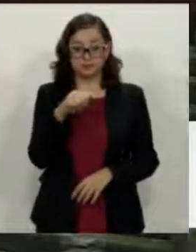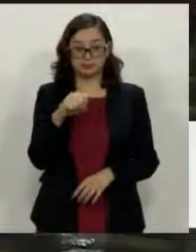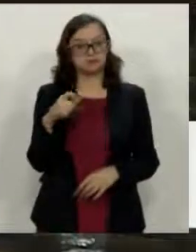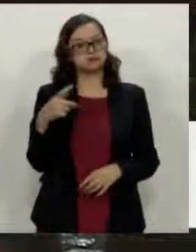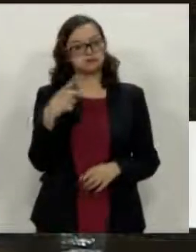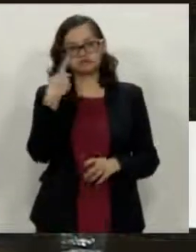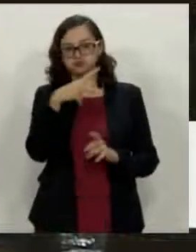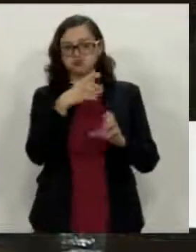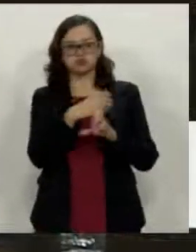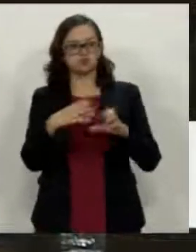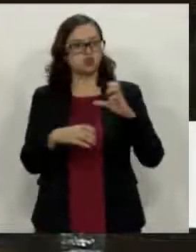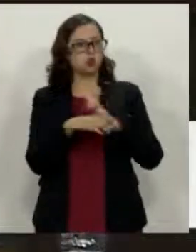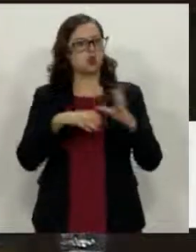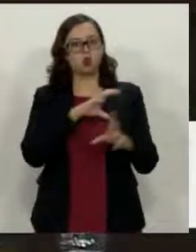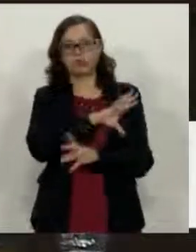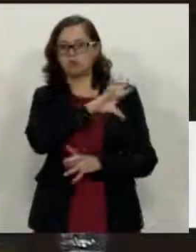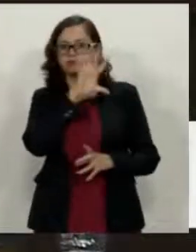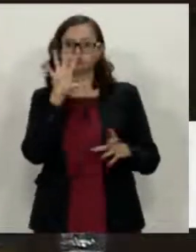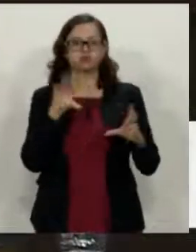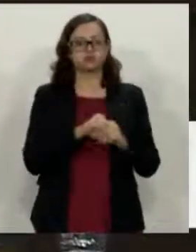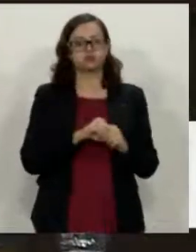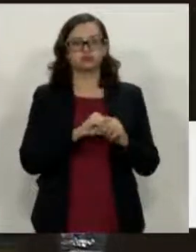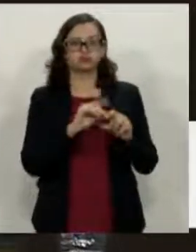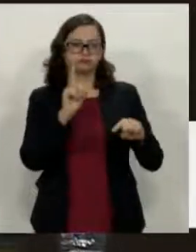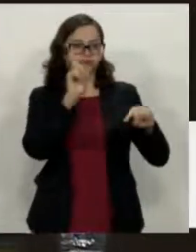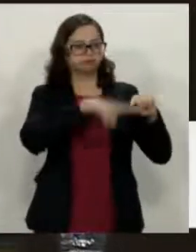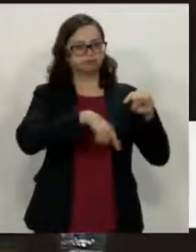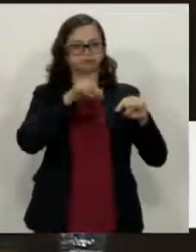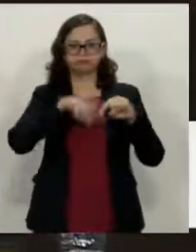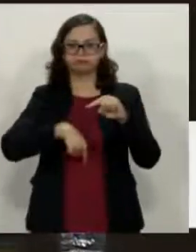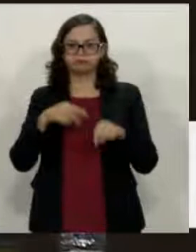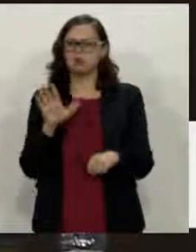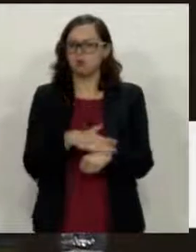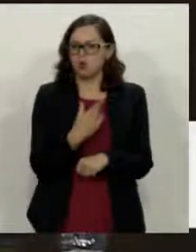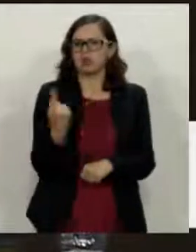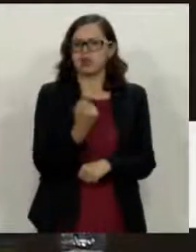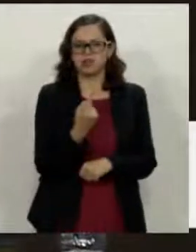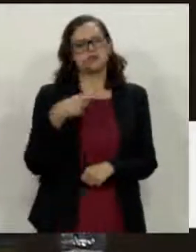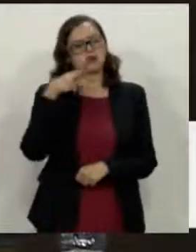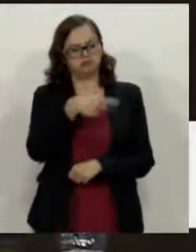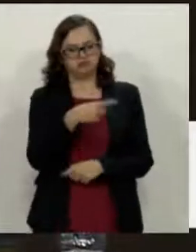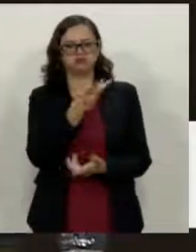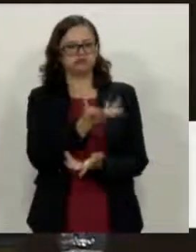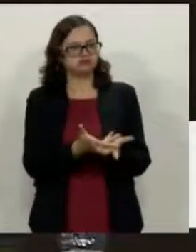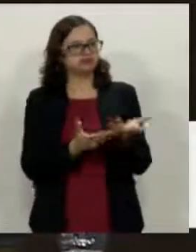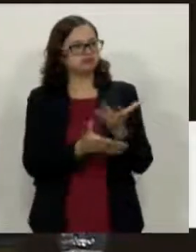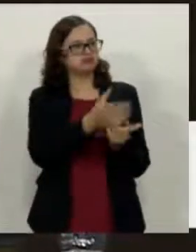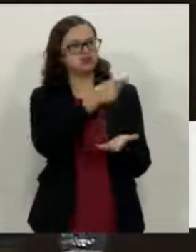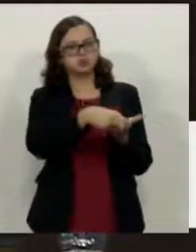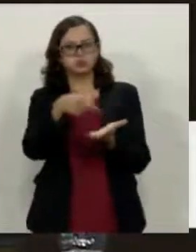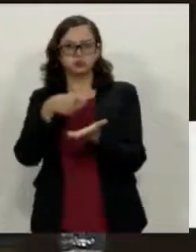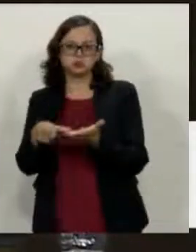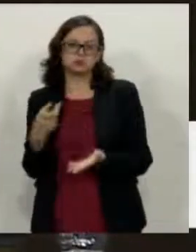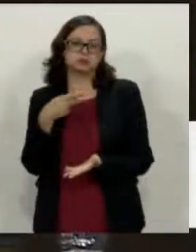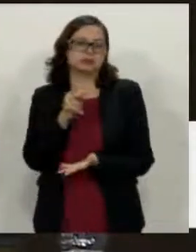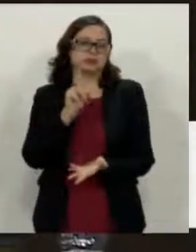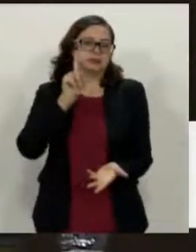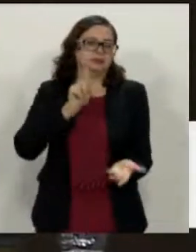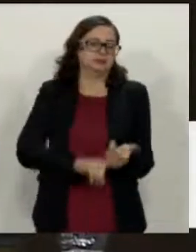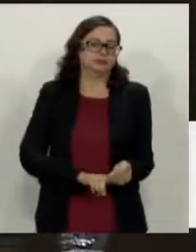los derechos sobre los bienes que son producto de un delito. Este mecanismo no